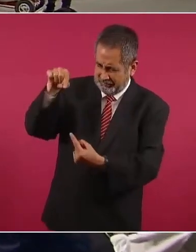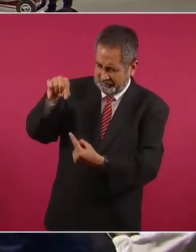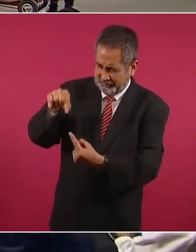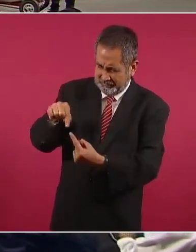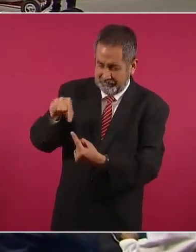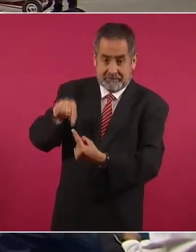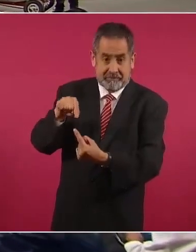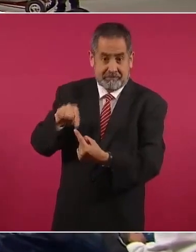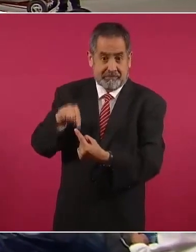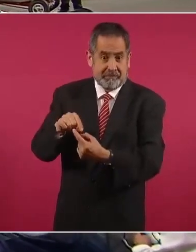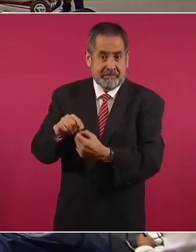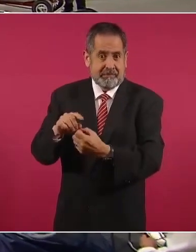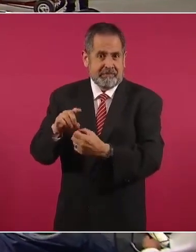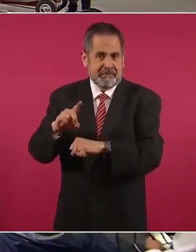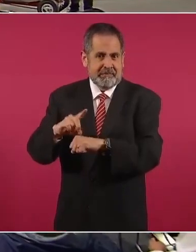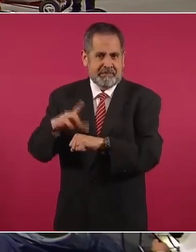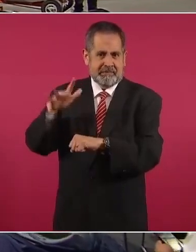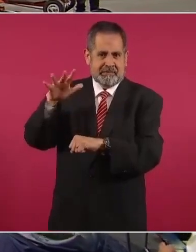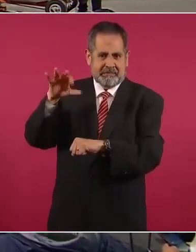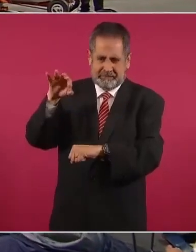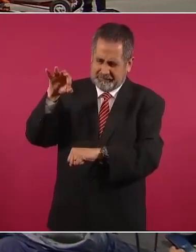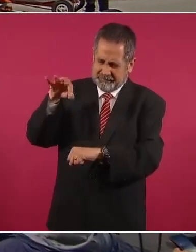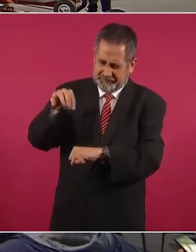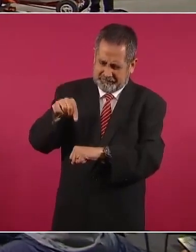¿Puede también de este modo